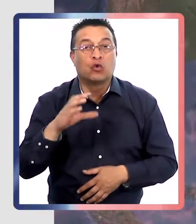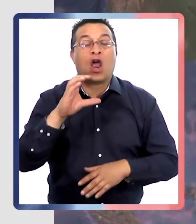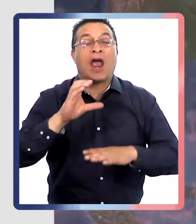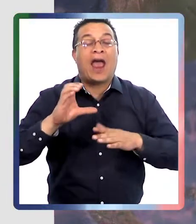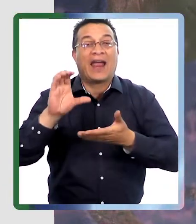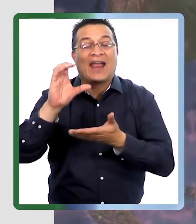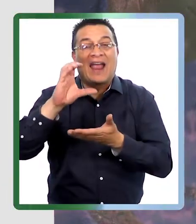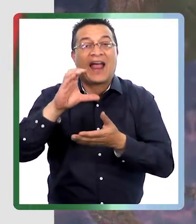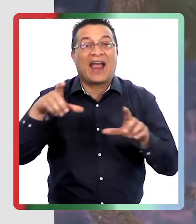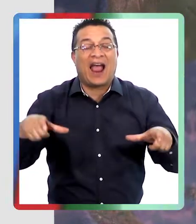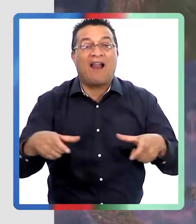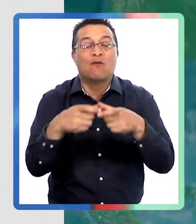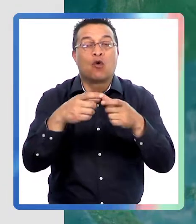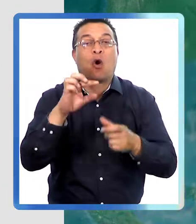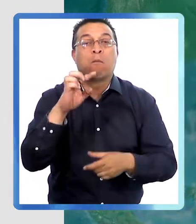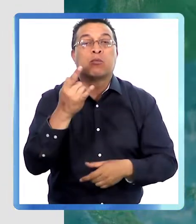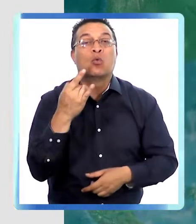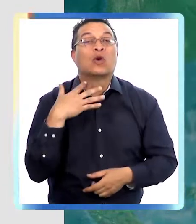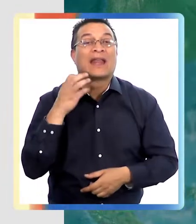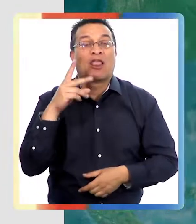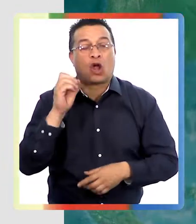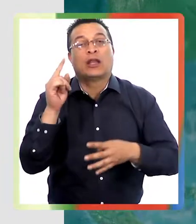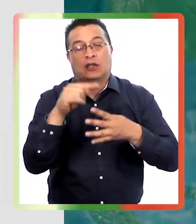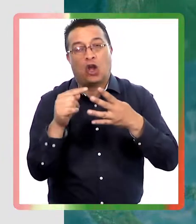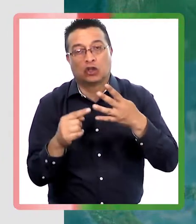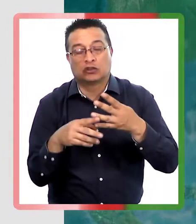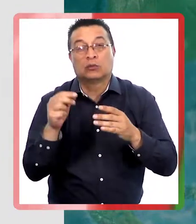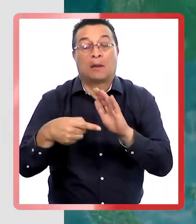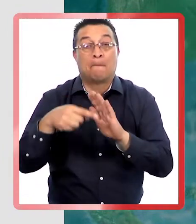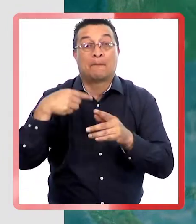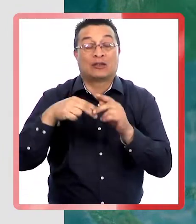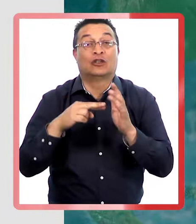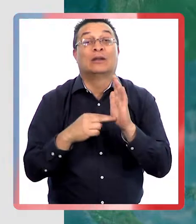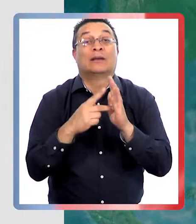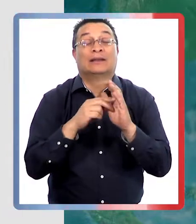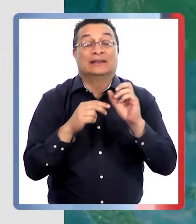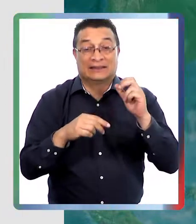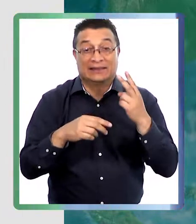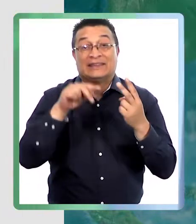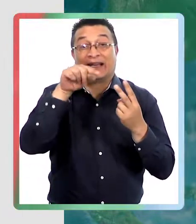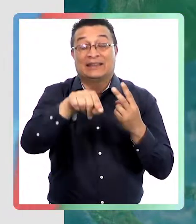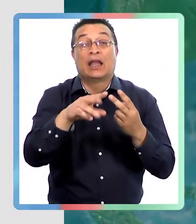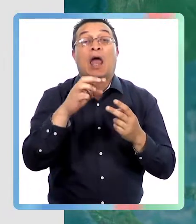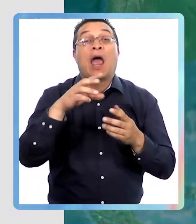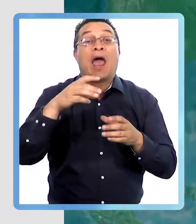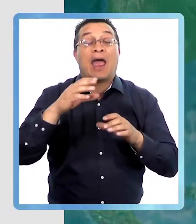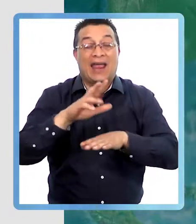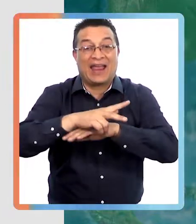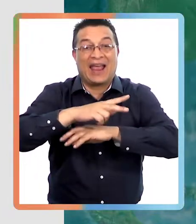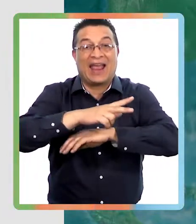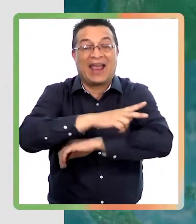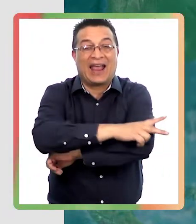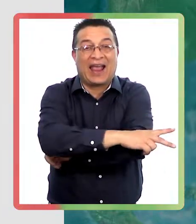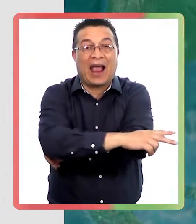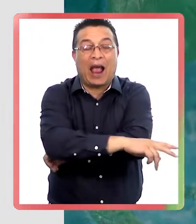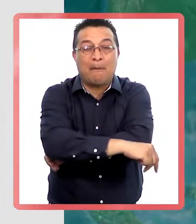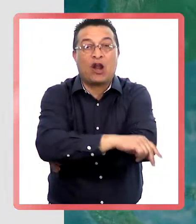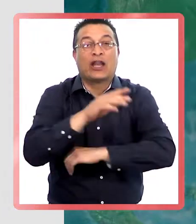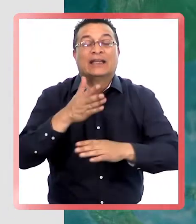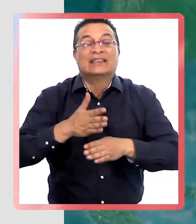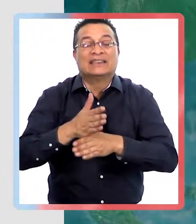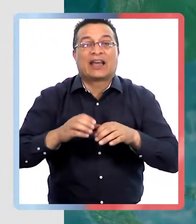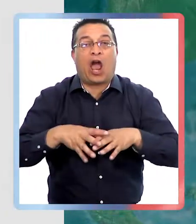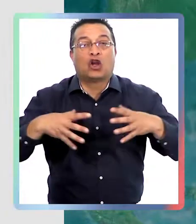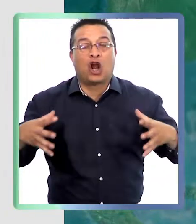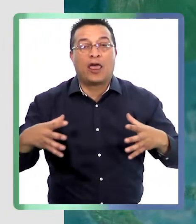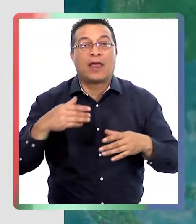Calbuco, Keilen y Puquildón. Darán paso a esta preparación Camarones, Arica, Putre, Colchane, Sierra Gorda, San